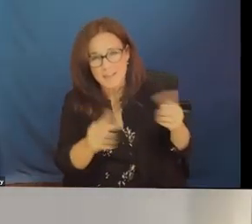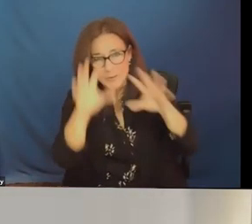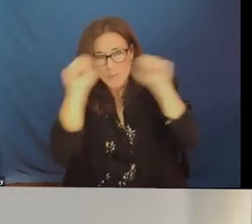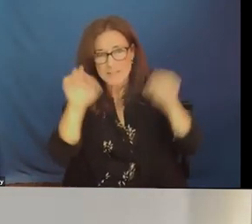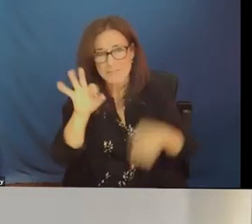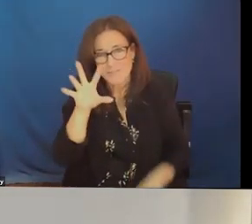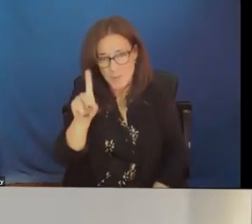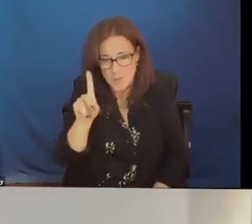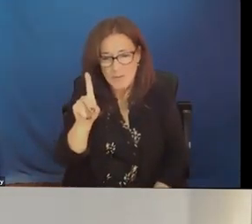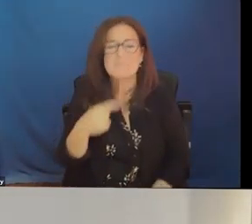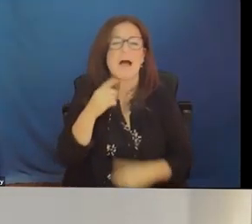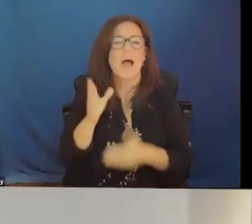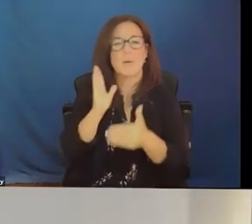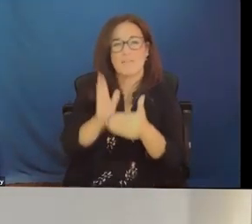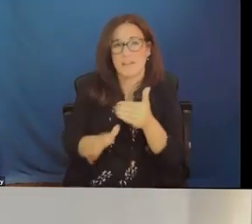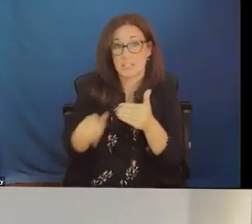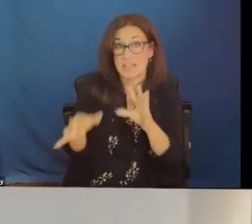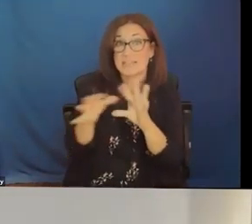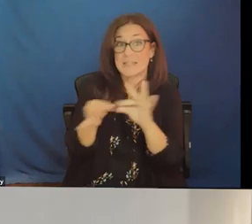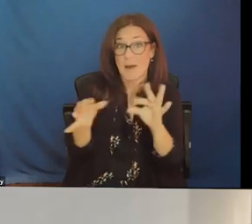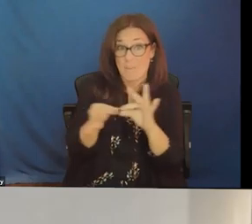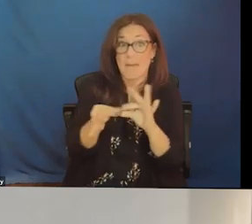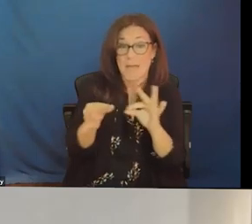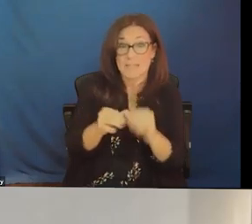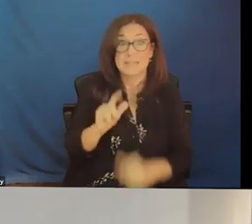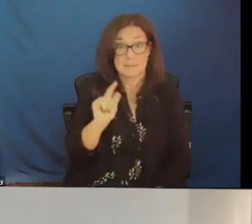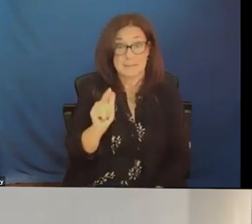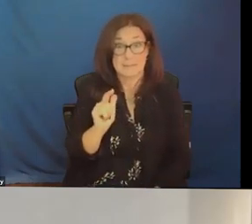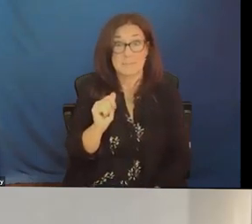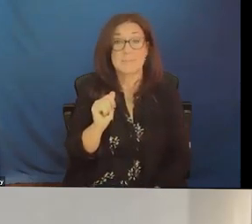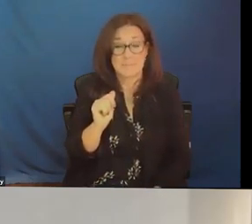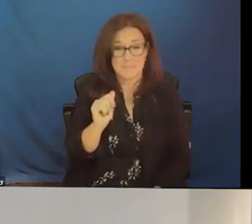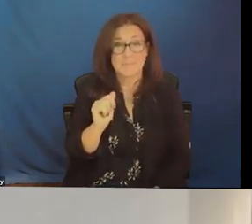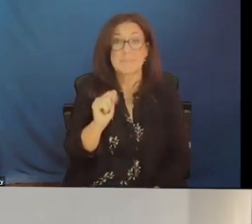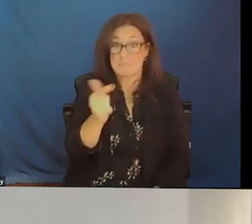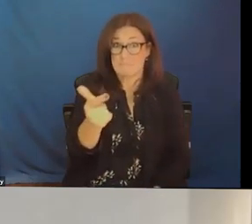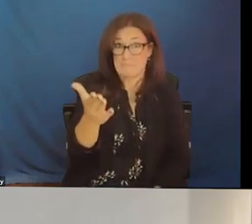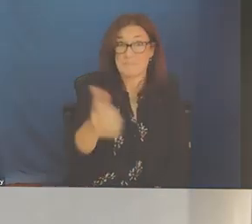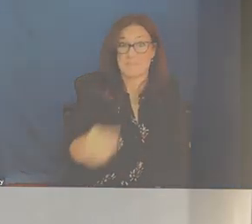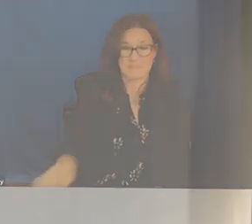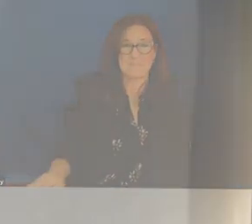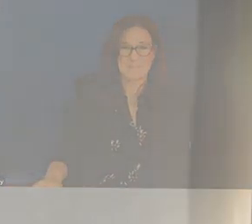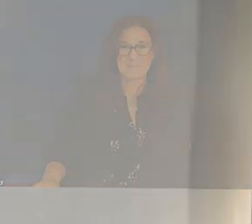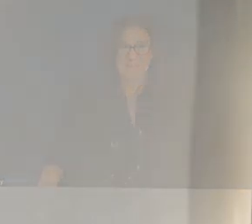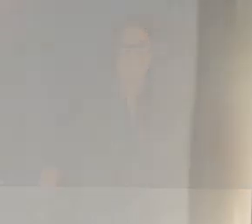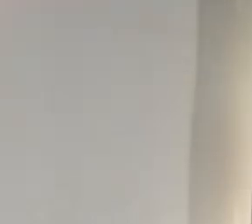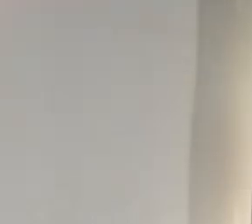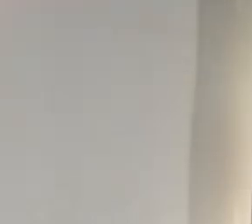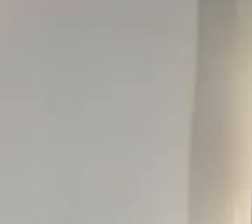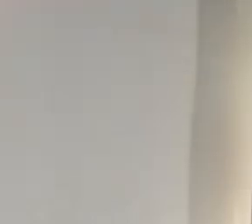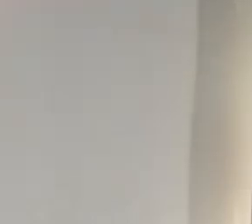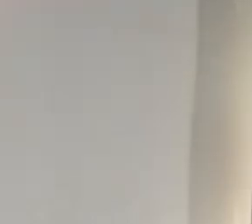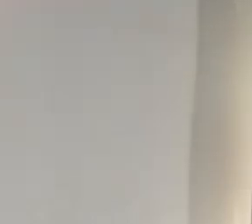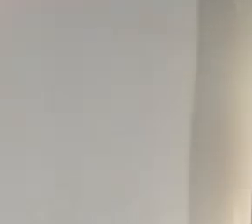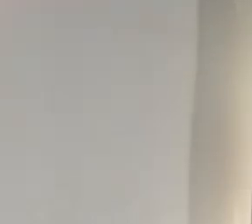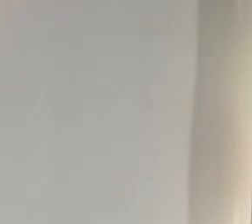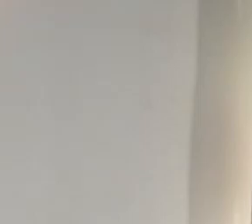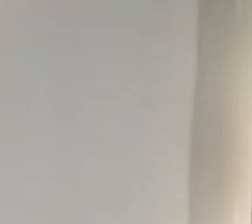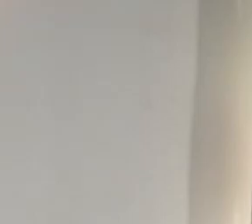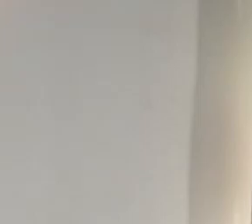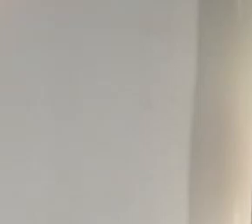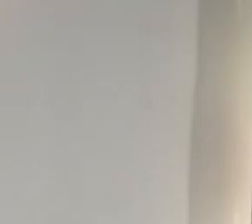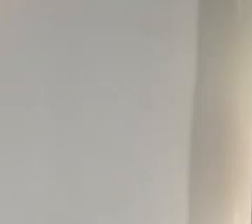comentarios del consejo diciendo que esta noche es mi honor anunciar dos jubilaciones de personal dedicado